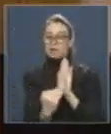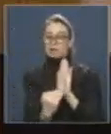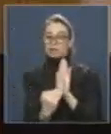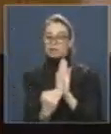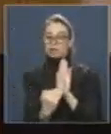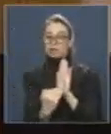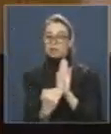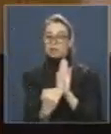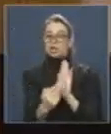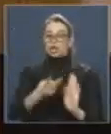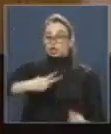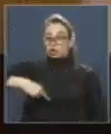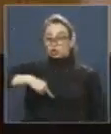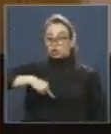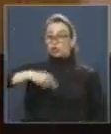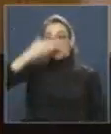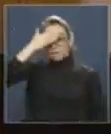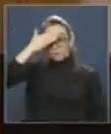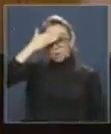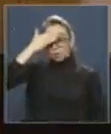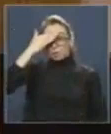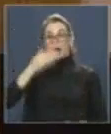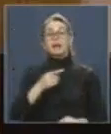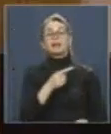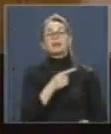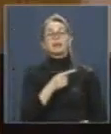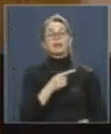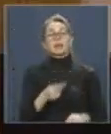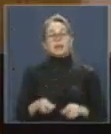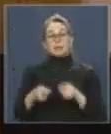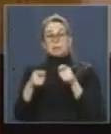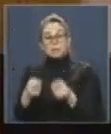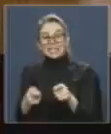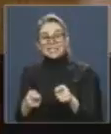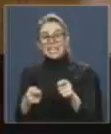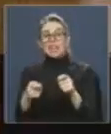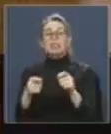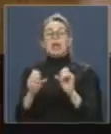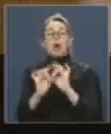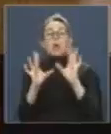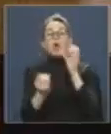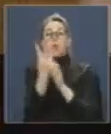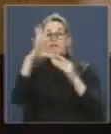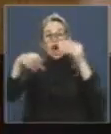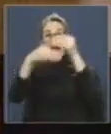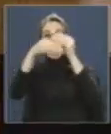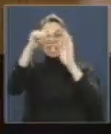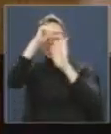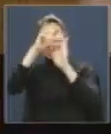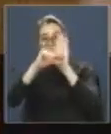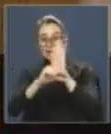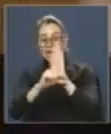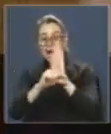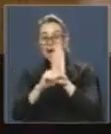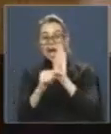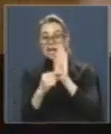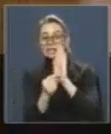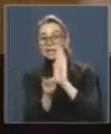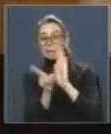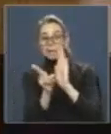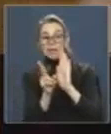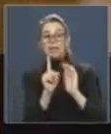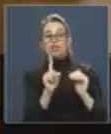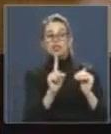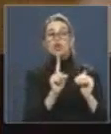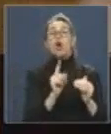y nos preocuparemos de que las indicaciones impidan cualquier letra chica que alarga innecesariamente el